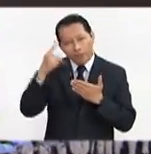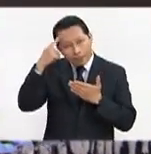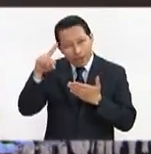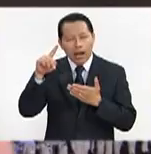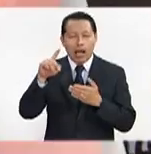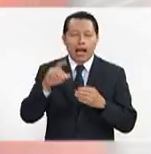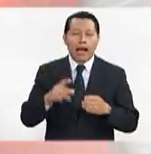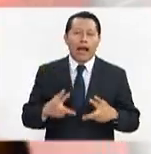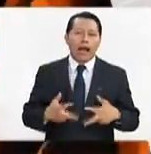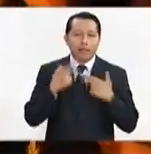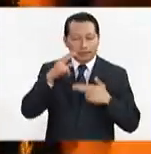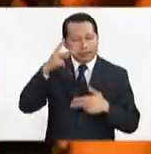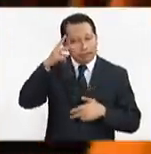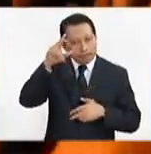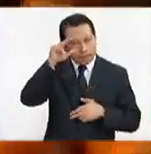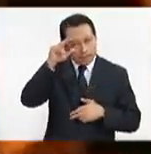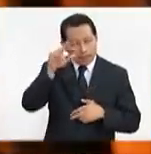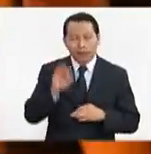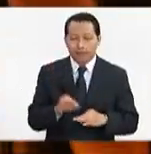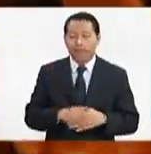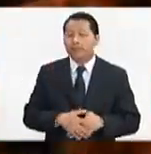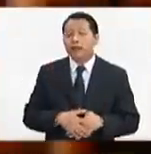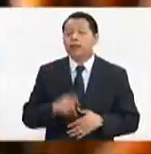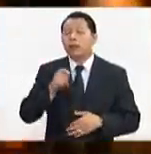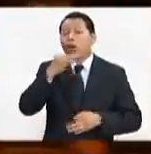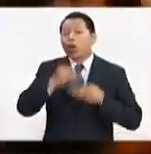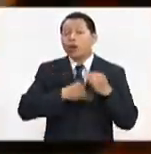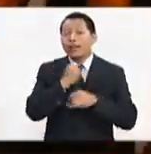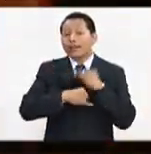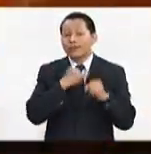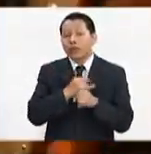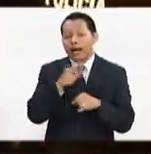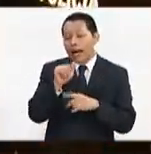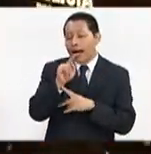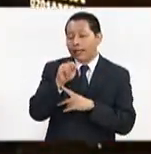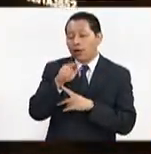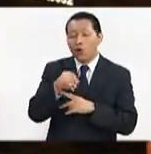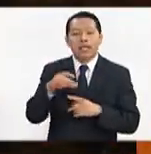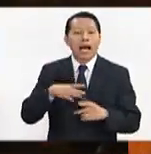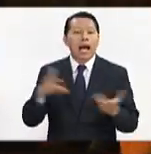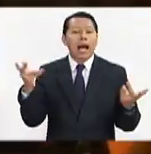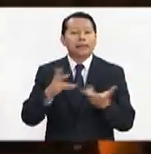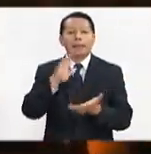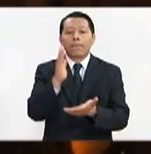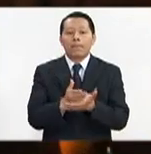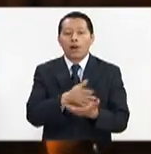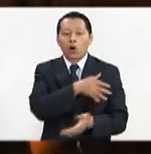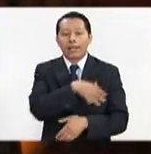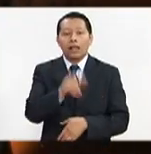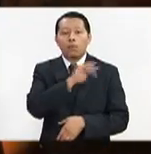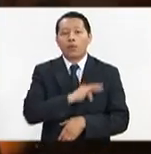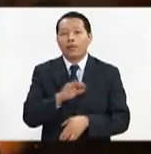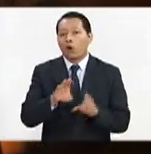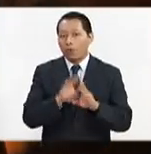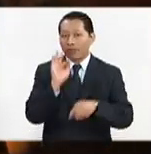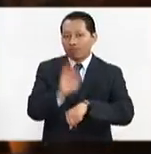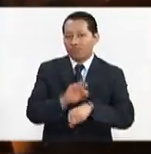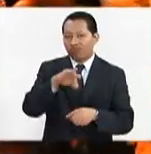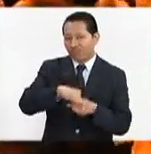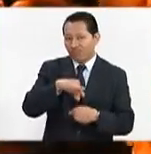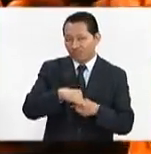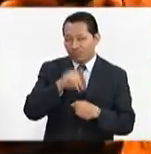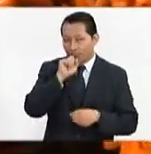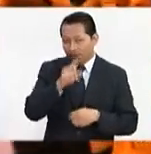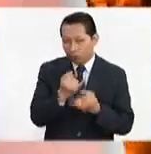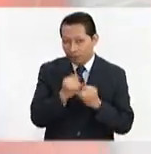mama. En noticias internacionales, Cataluña realiza paro general para defender el referéndum